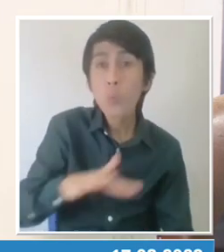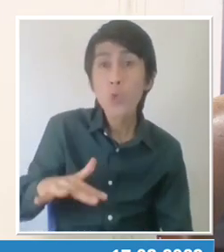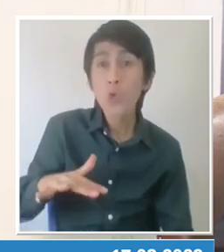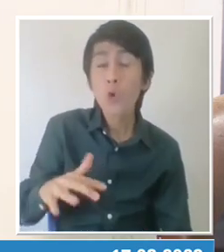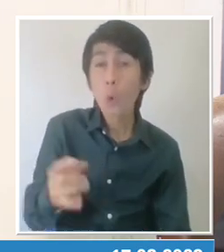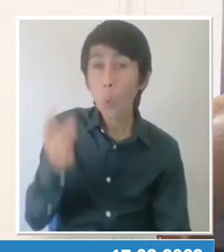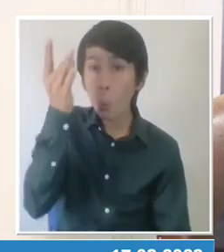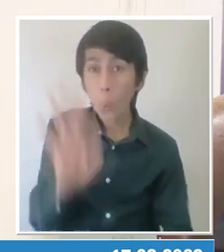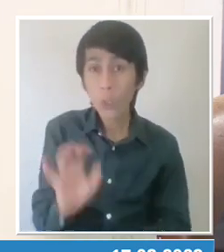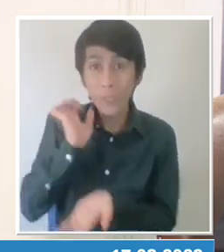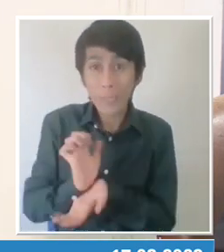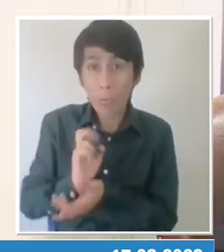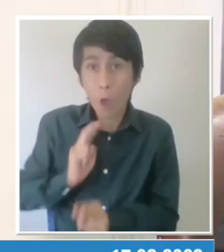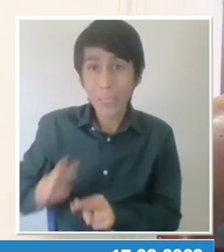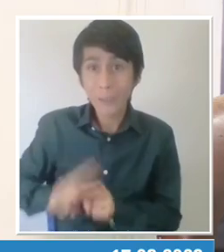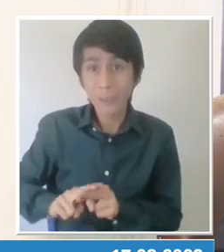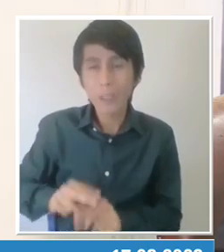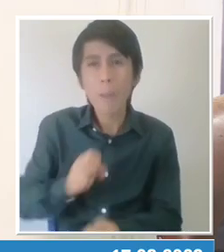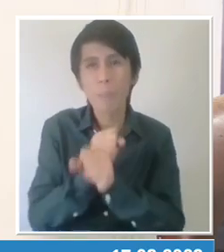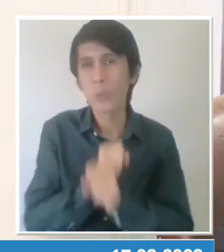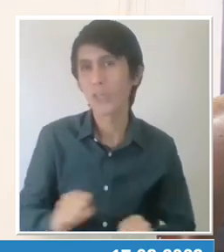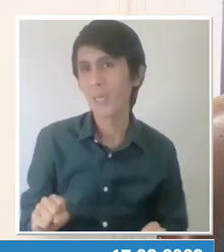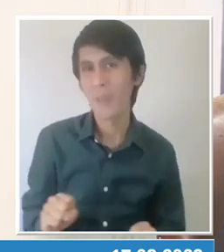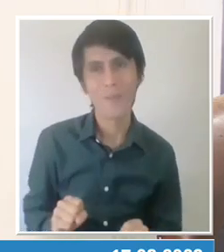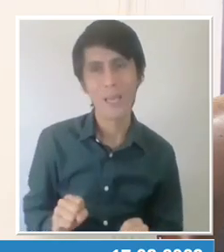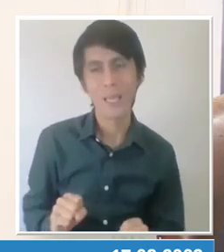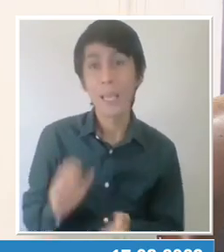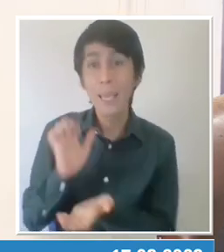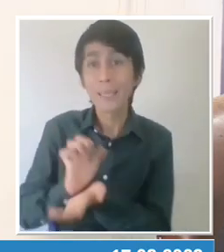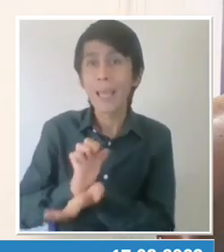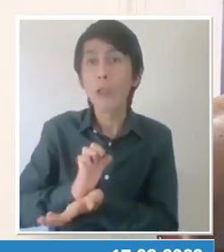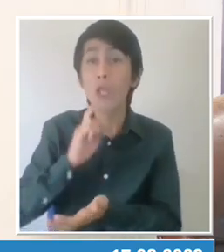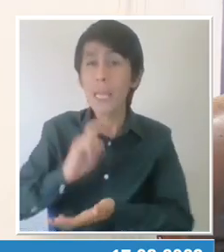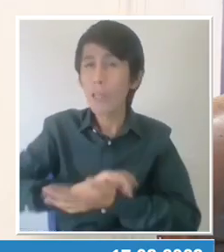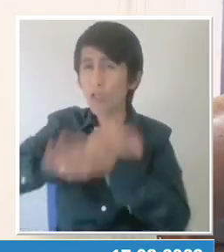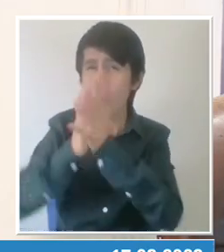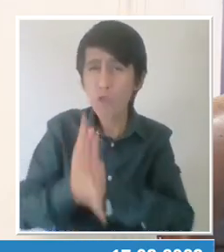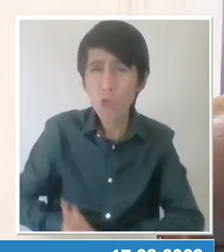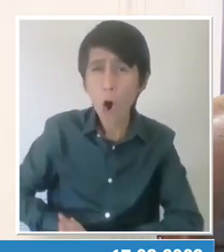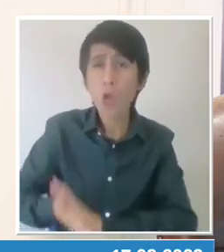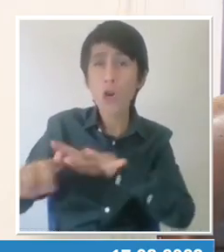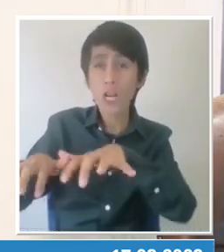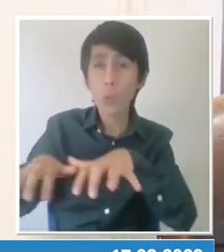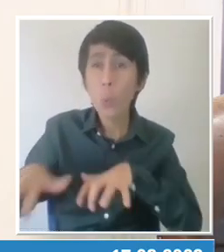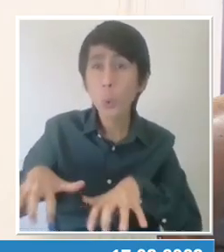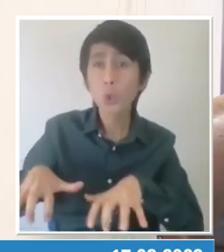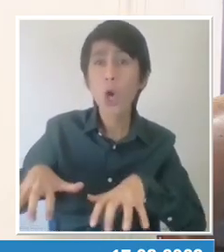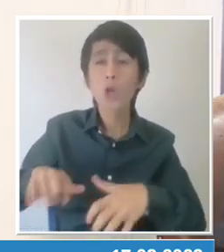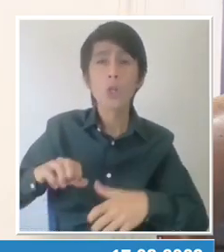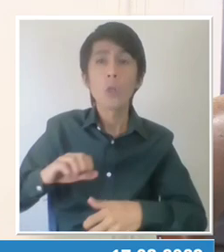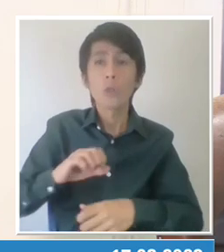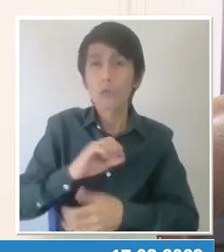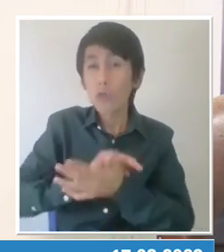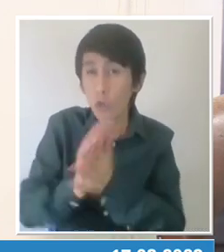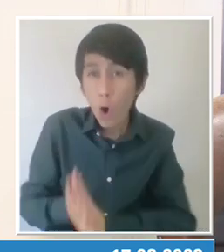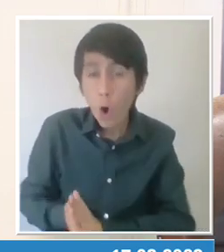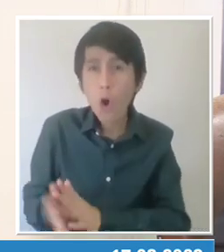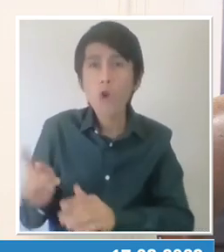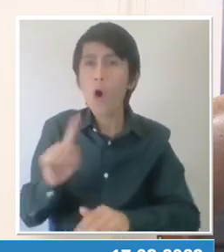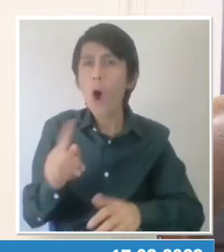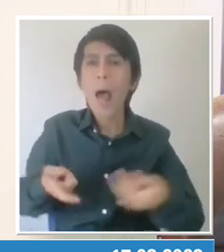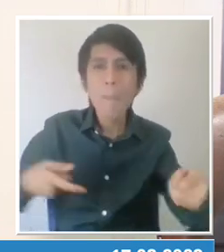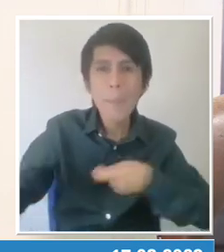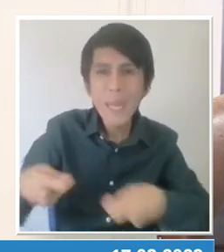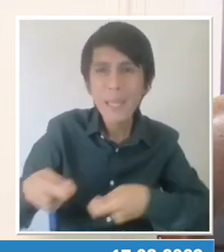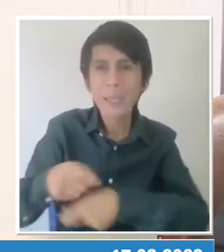Que es imposible, que no tiene todos los recursos, que no los administra, que no los promueve, que no los canaliza, que no